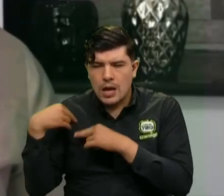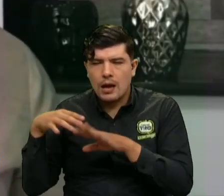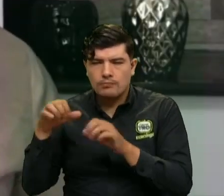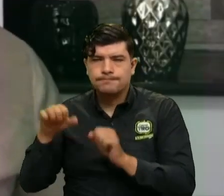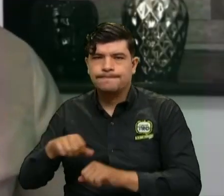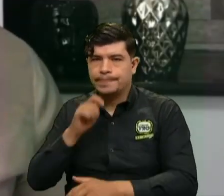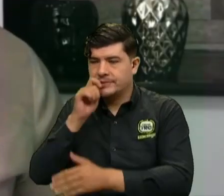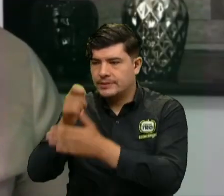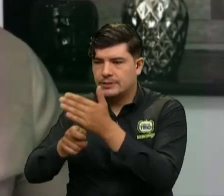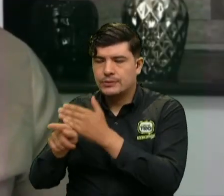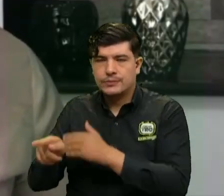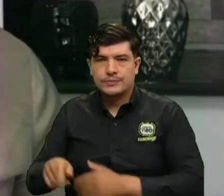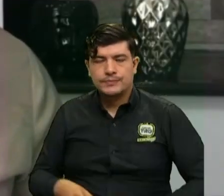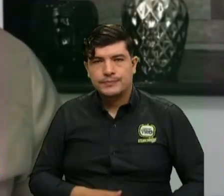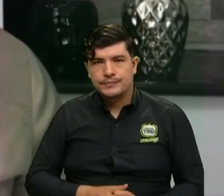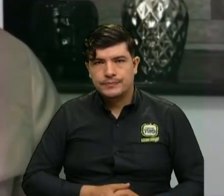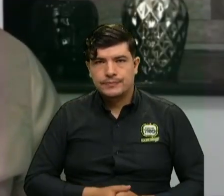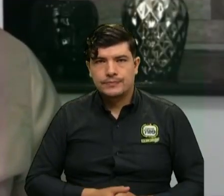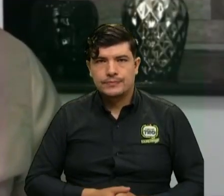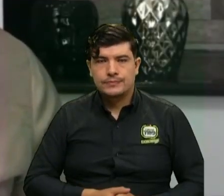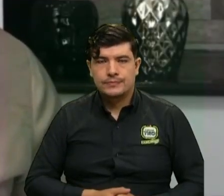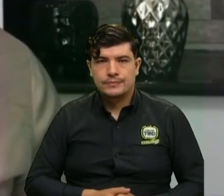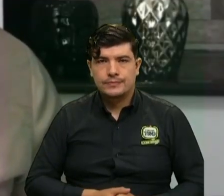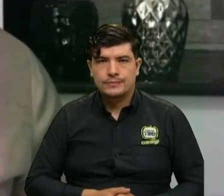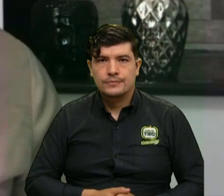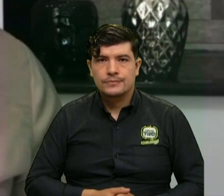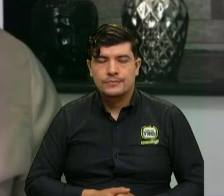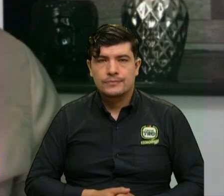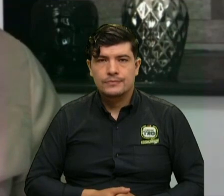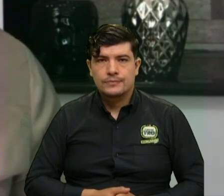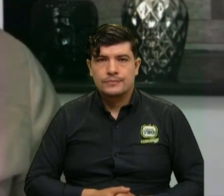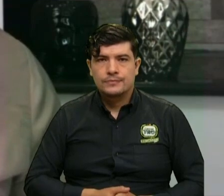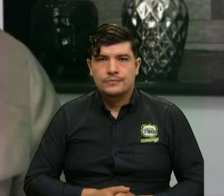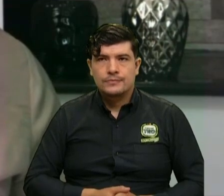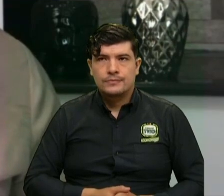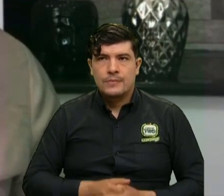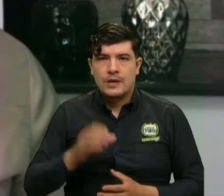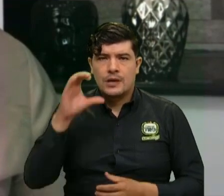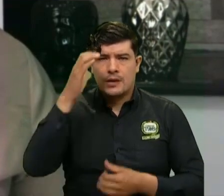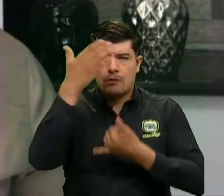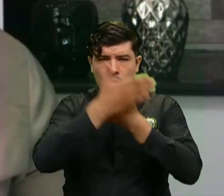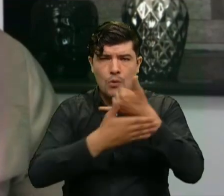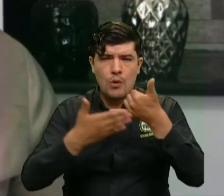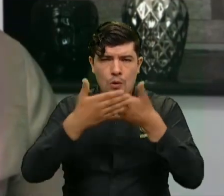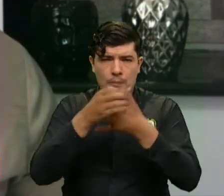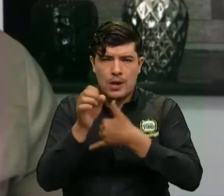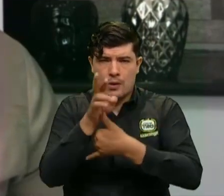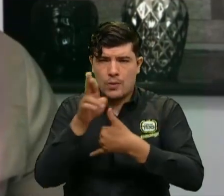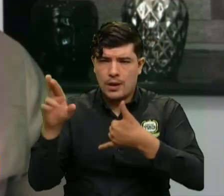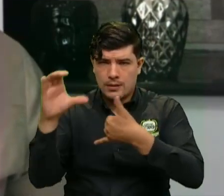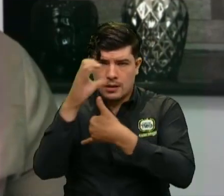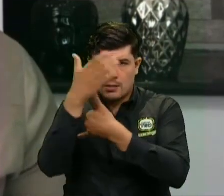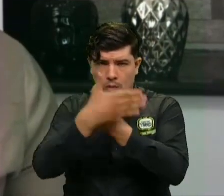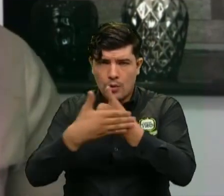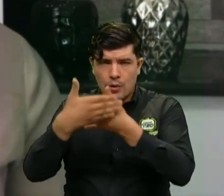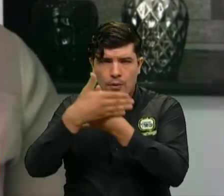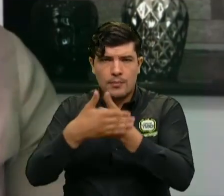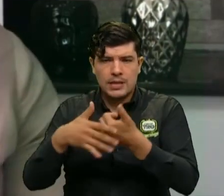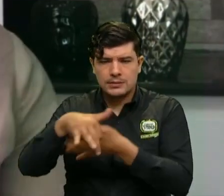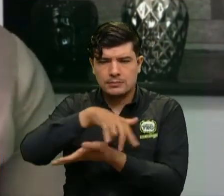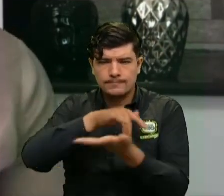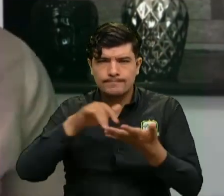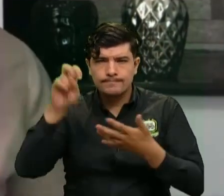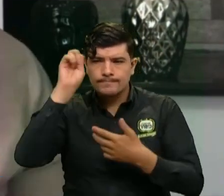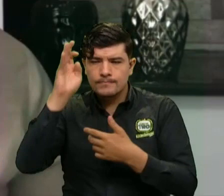Y es que el mal tiempo que continúa registrándose en todo el territorio nacional, específicamente del oriente colombiano, como consecuencia de las fuertes lluvias,